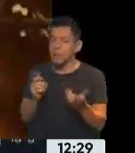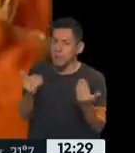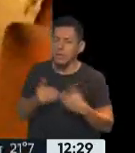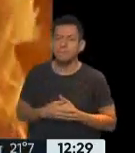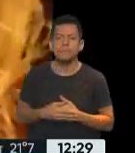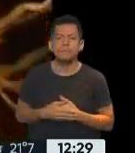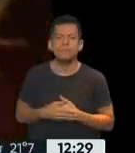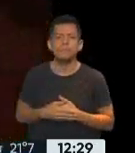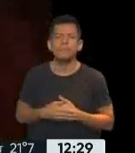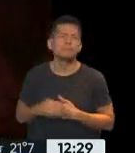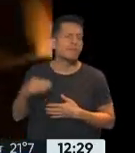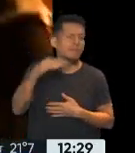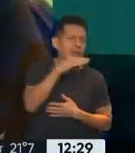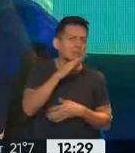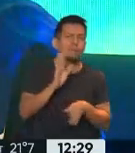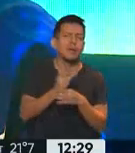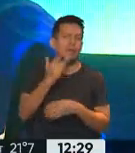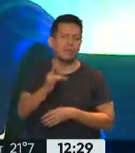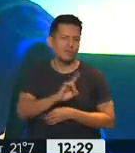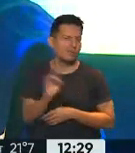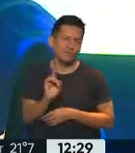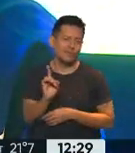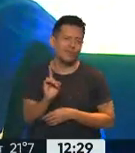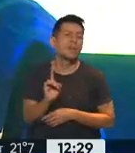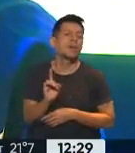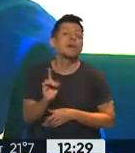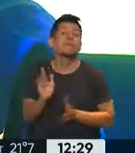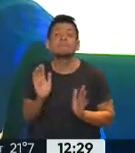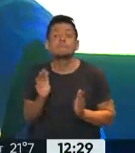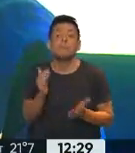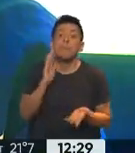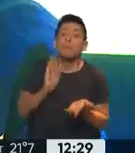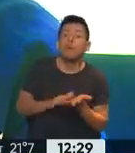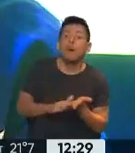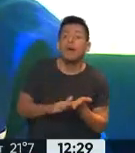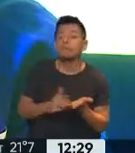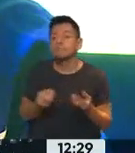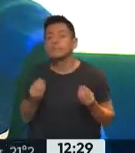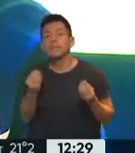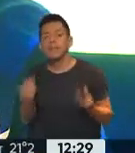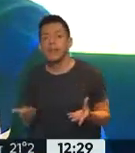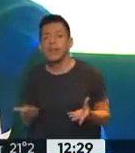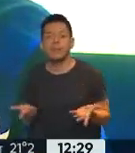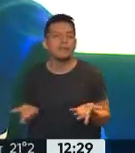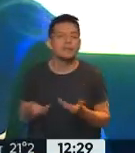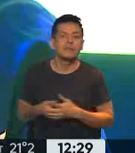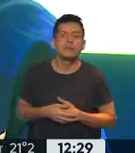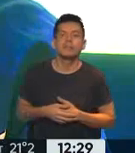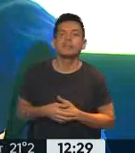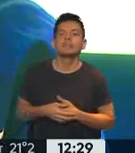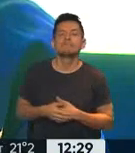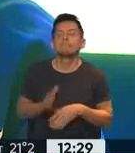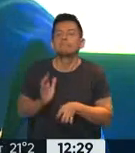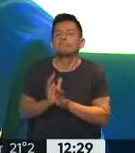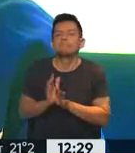no necesariamente es lo más bello, y poder encontrar en la vibra y en la intención y en algo así como un poco más